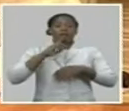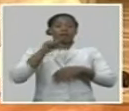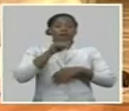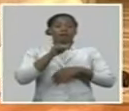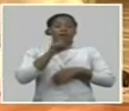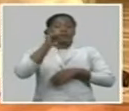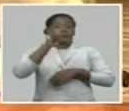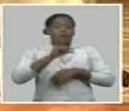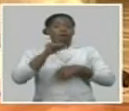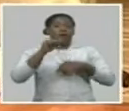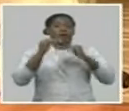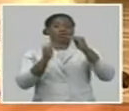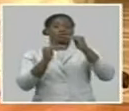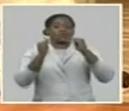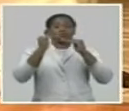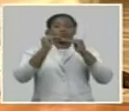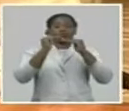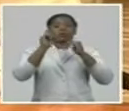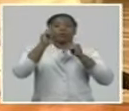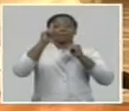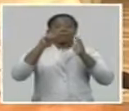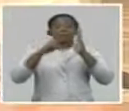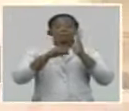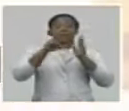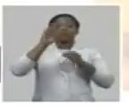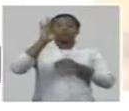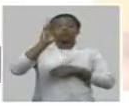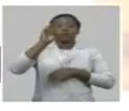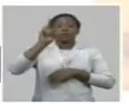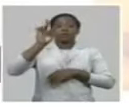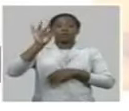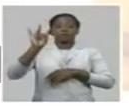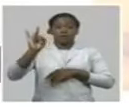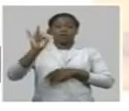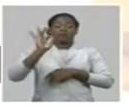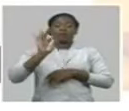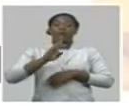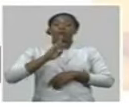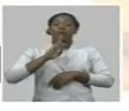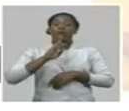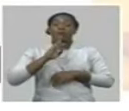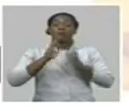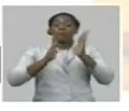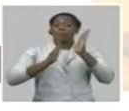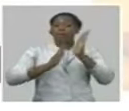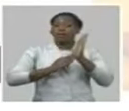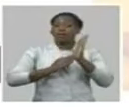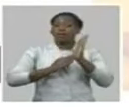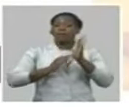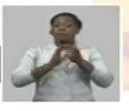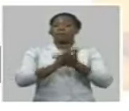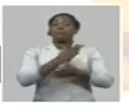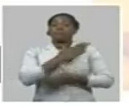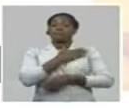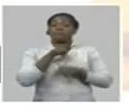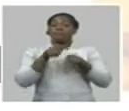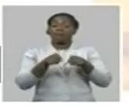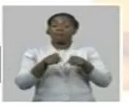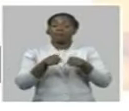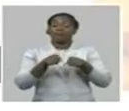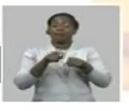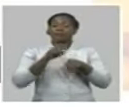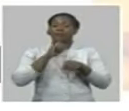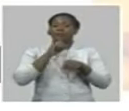subió a 1827 y en el mes de marzo el déficit